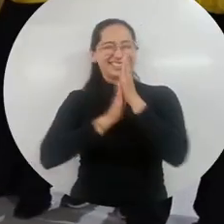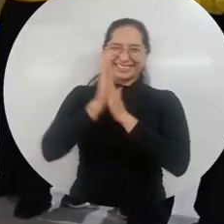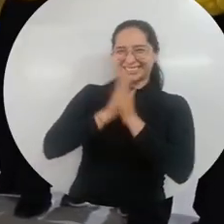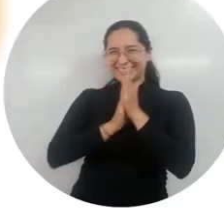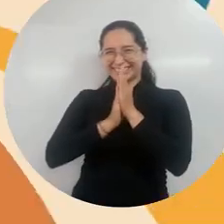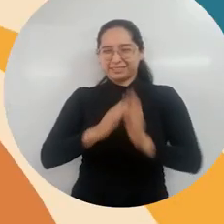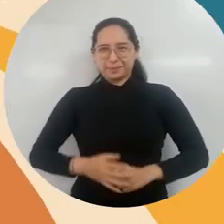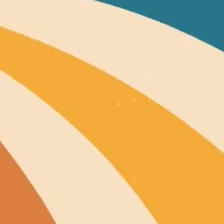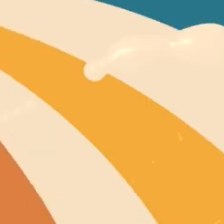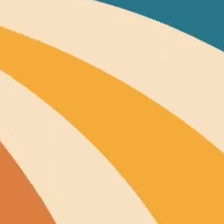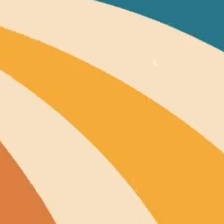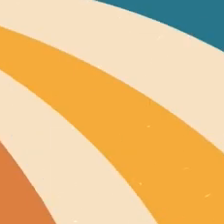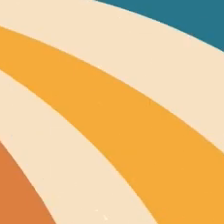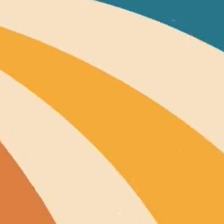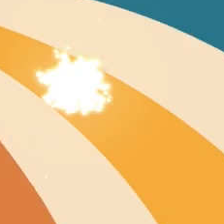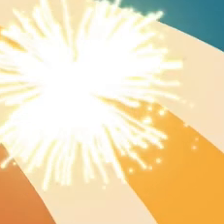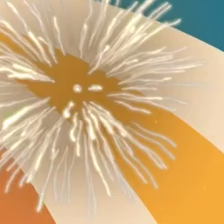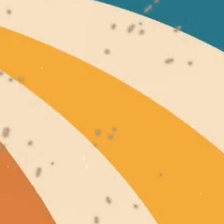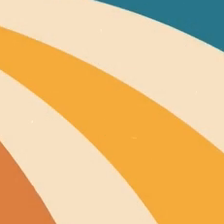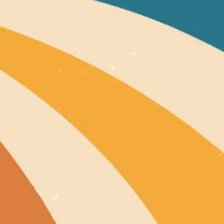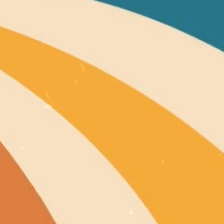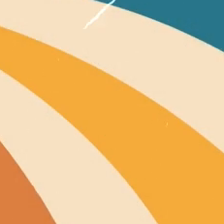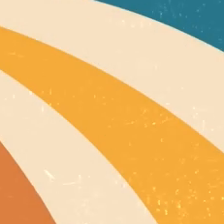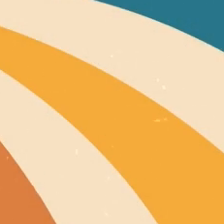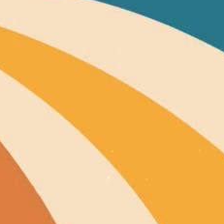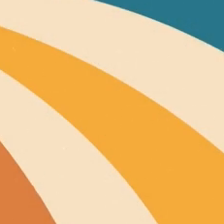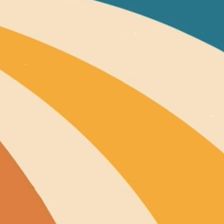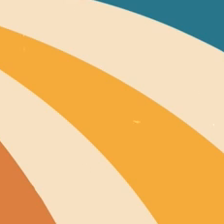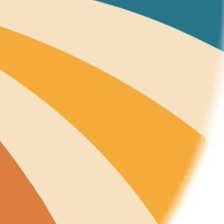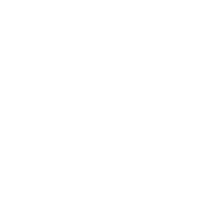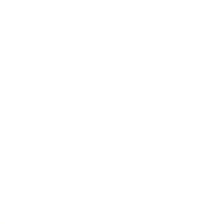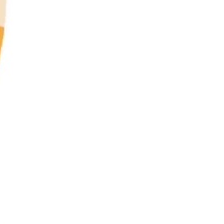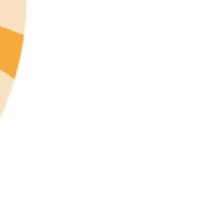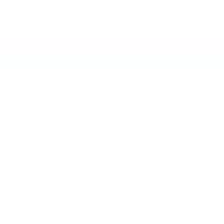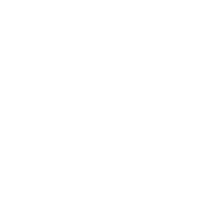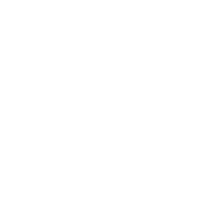Universidad del Magdalena, aún más incluyente e innovadora.